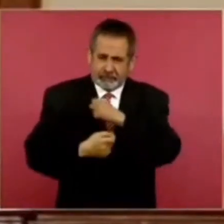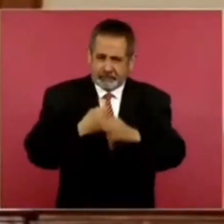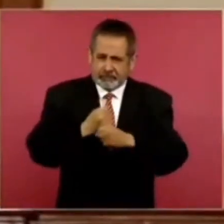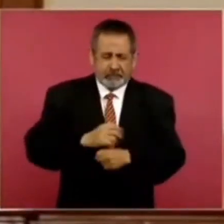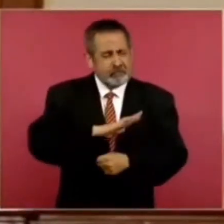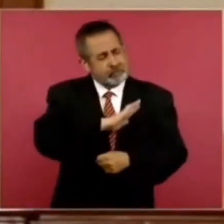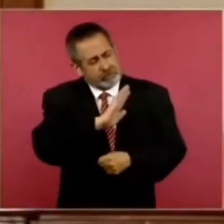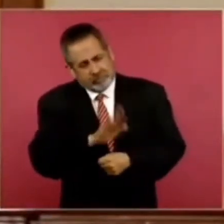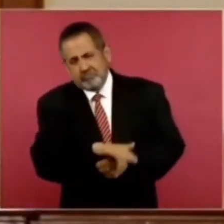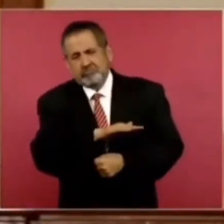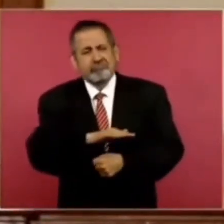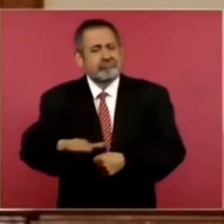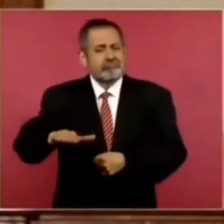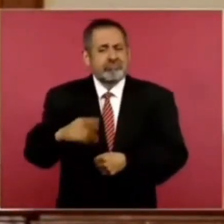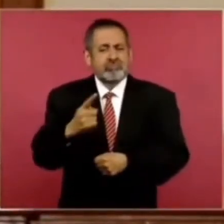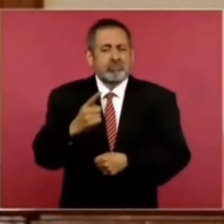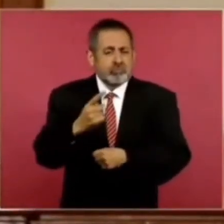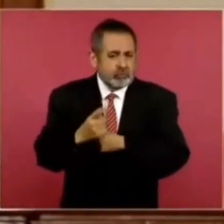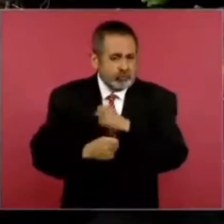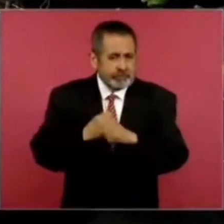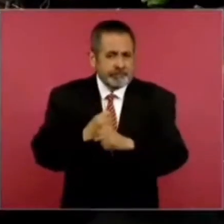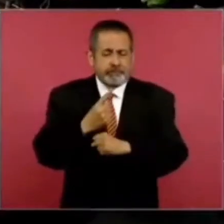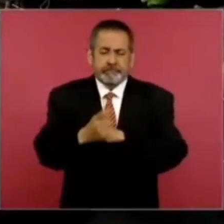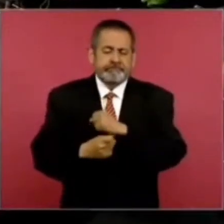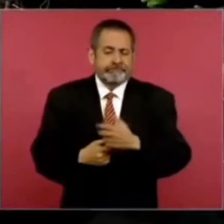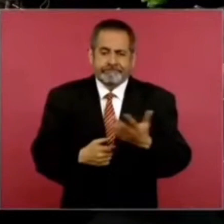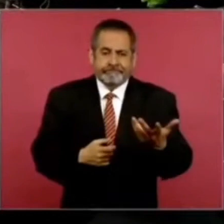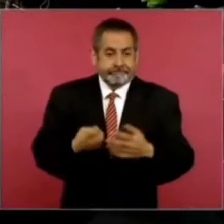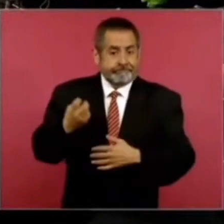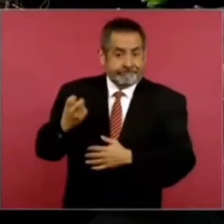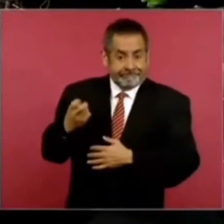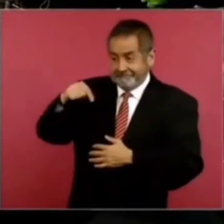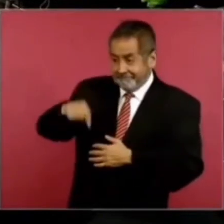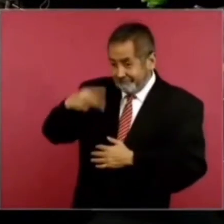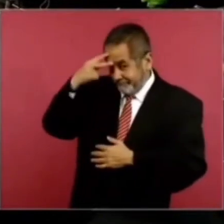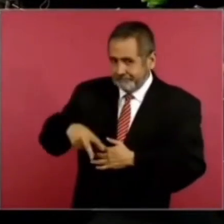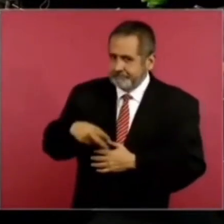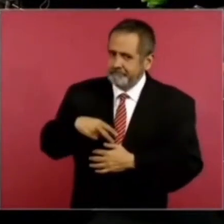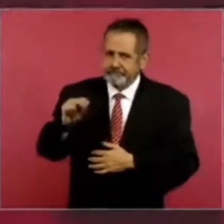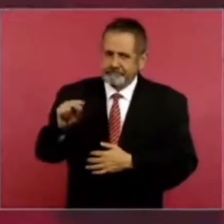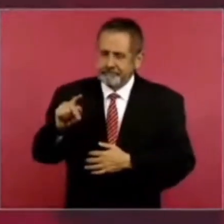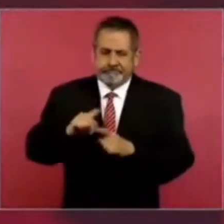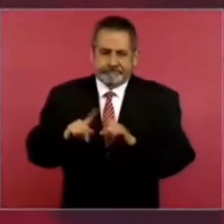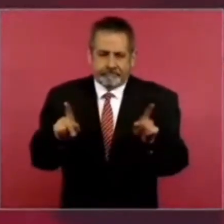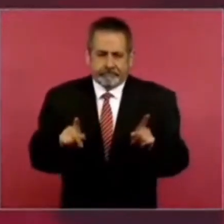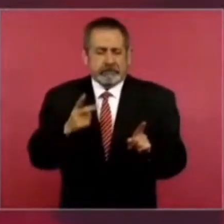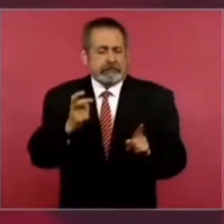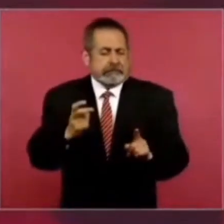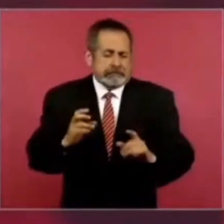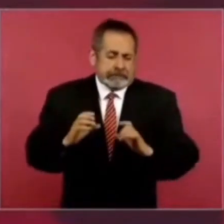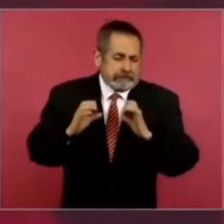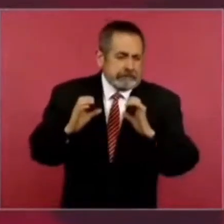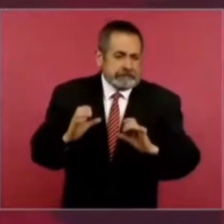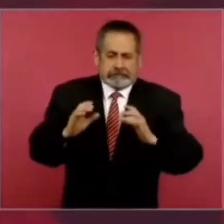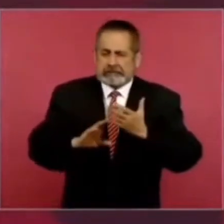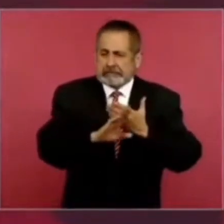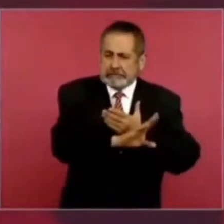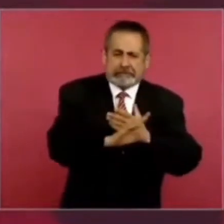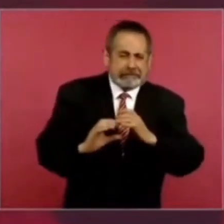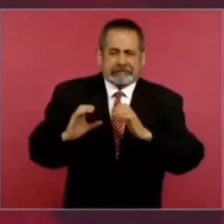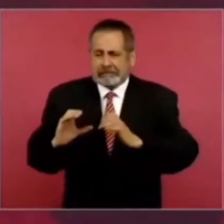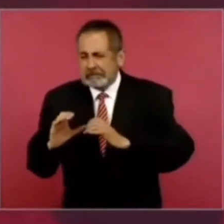jóvenes cada año. Eso no pasa en nuestro país. Y por eso estamos cuidando